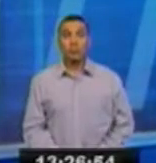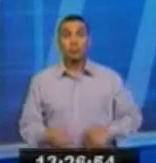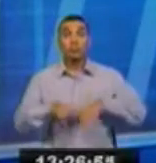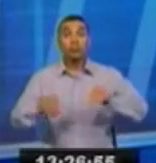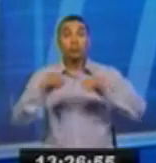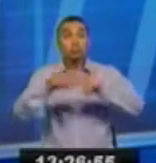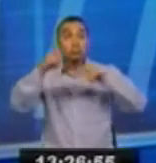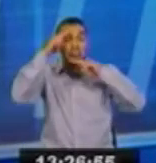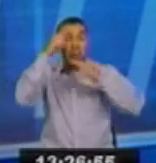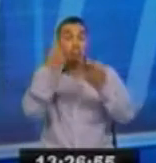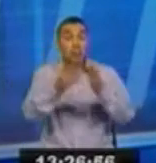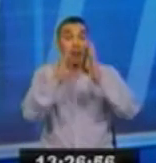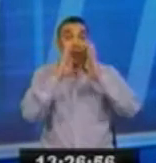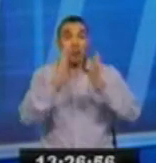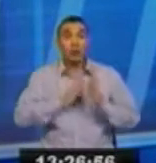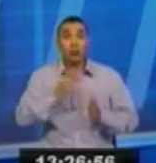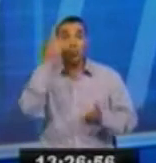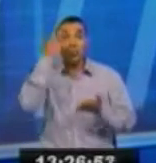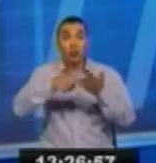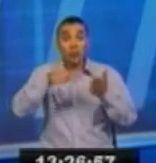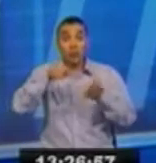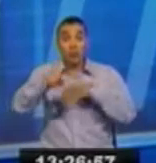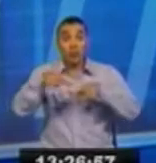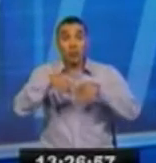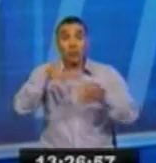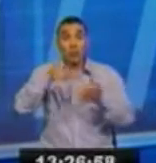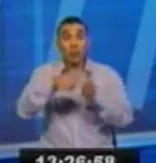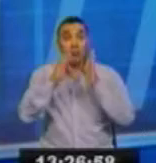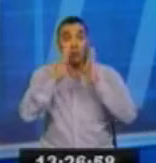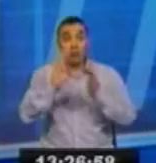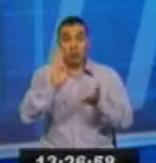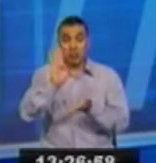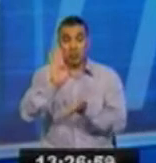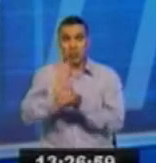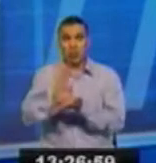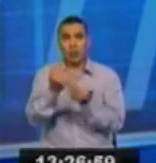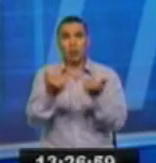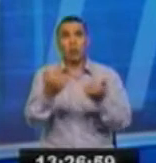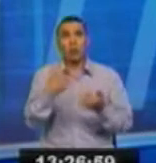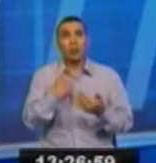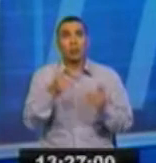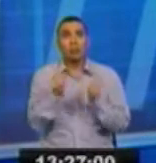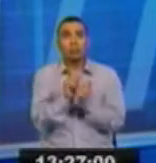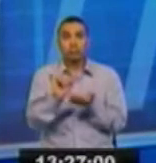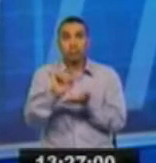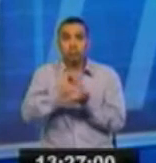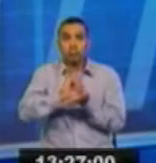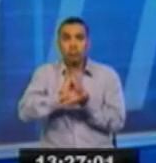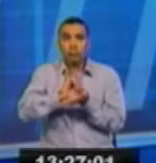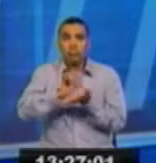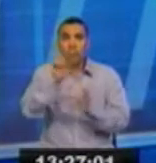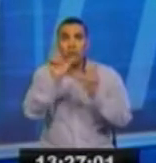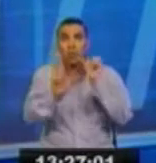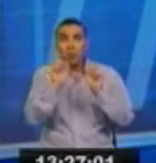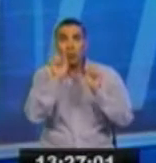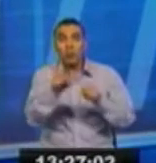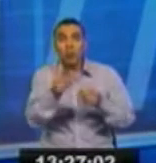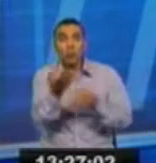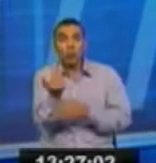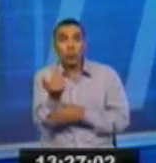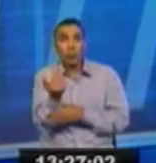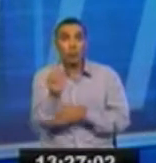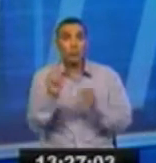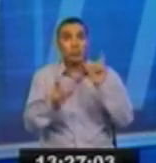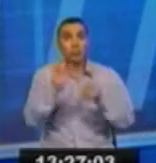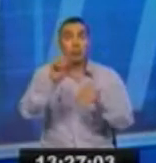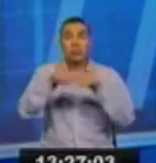Seguimos con más noticias y atención porque los centros de atención universal del IES ahora cuentan con islas donde los afiliados, jubilados y usuarios